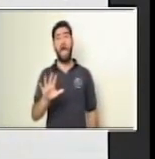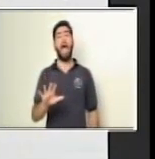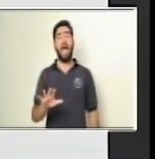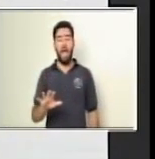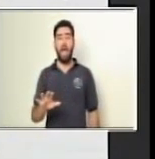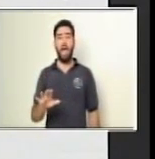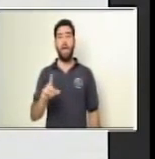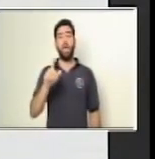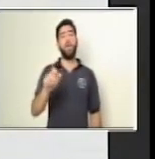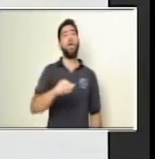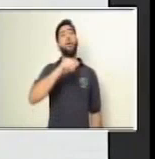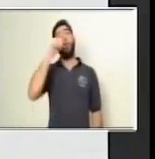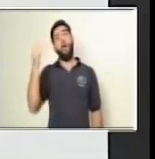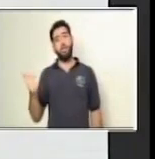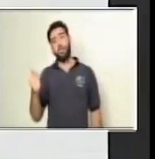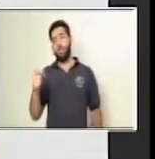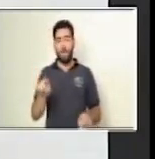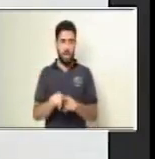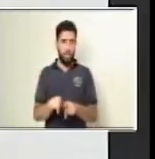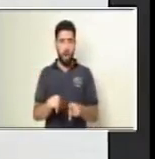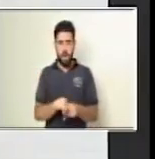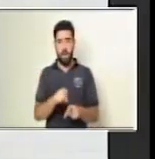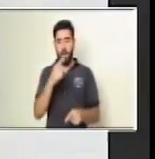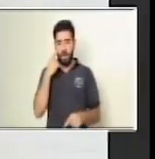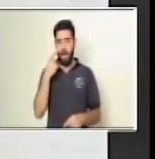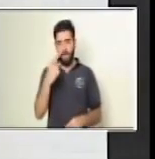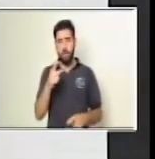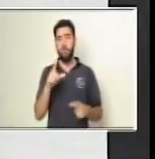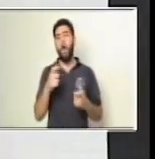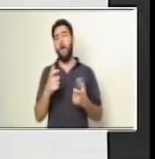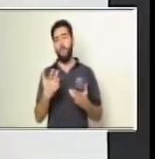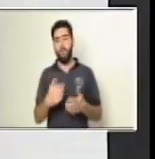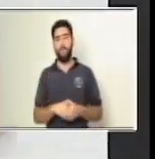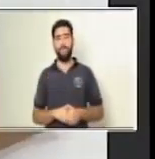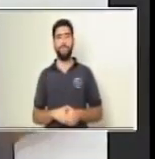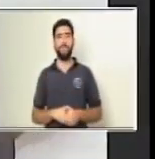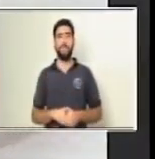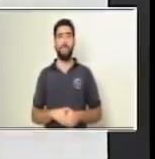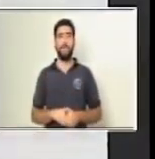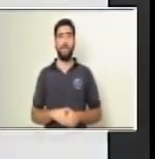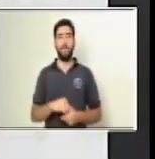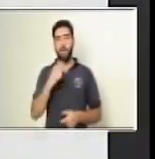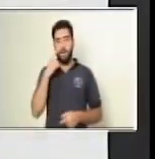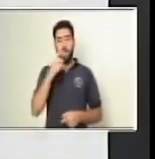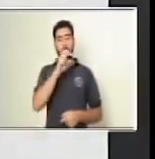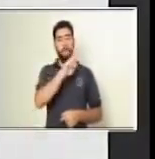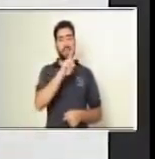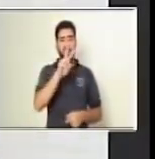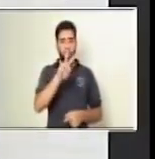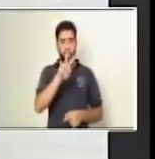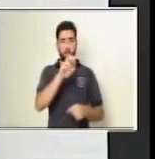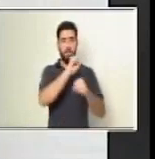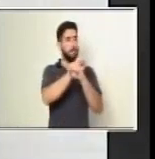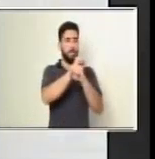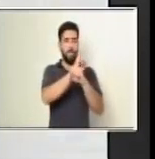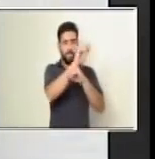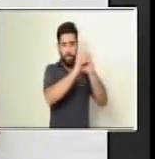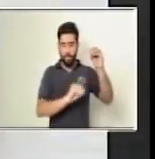Resolviendo la otra inecuación, hacemos el mismo procedimiento. Este valor que está multiplicando, lo pasamos a dividir.